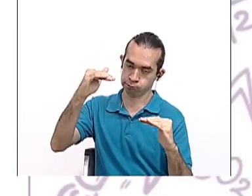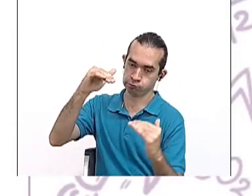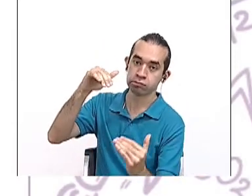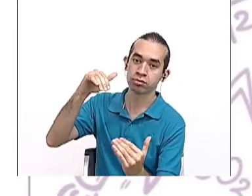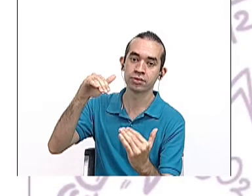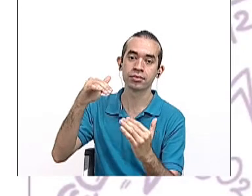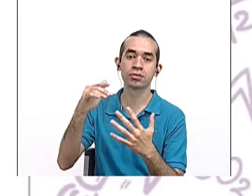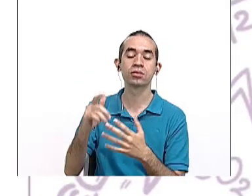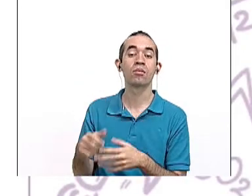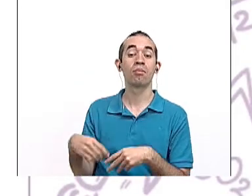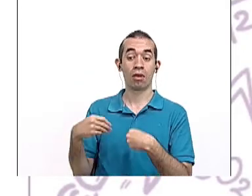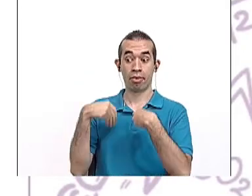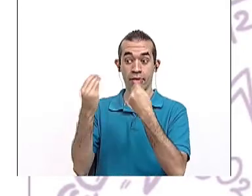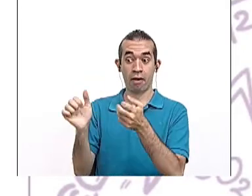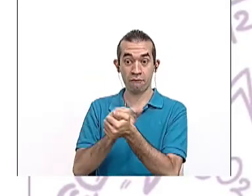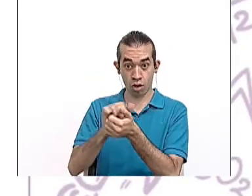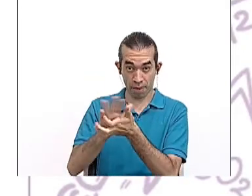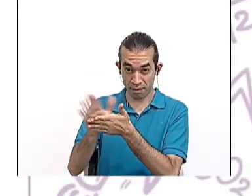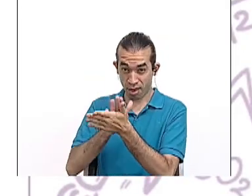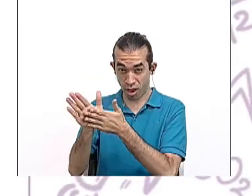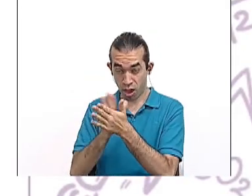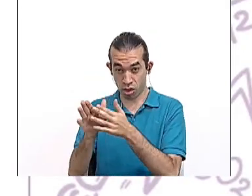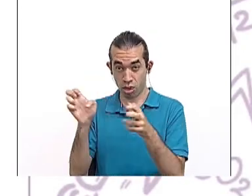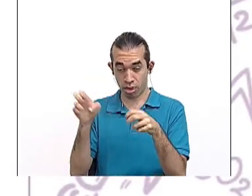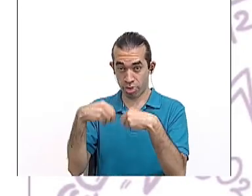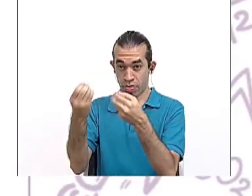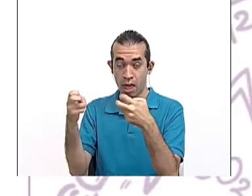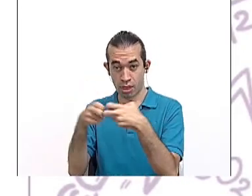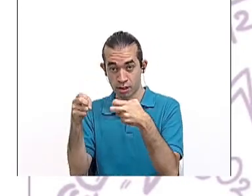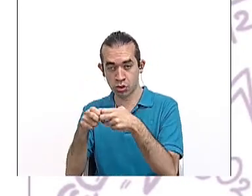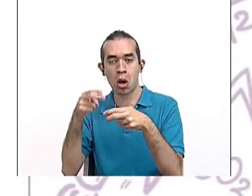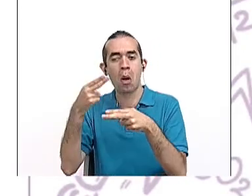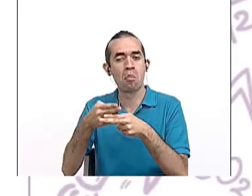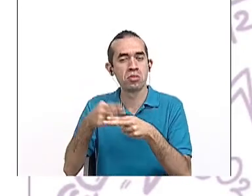electrificación de un cuerpo por frotamiento se denomina triboeléctrico.